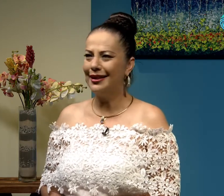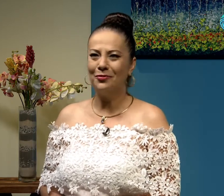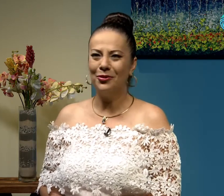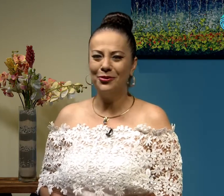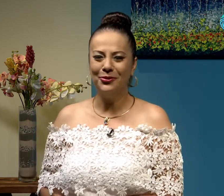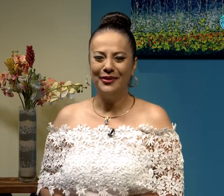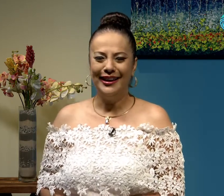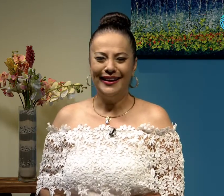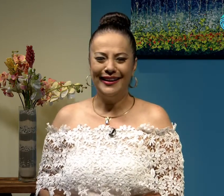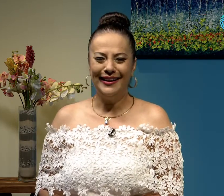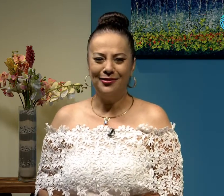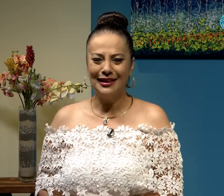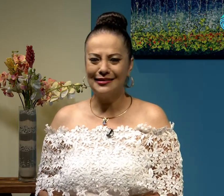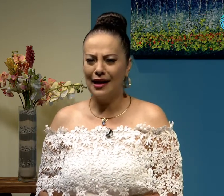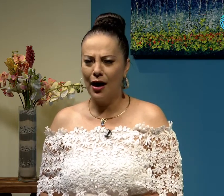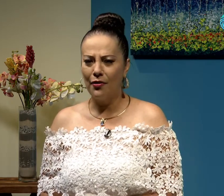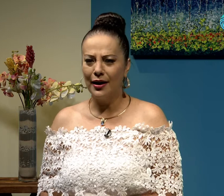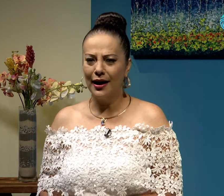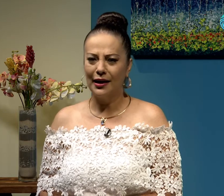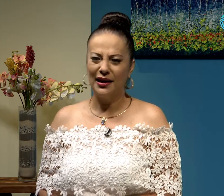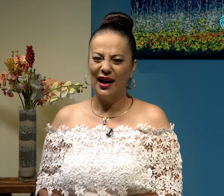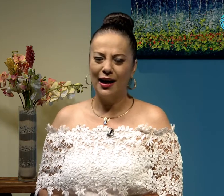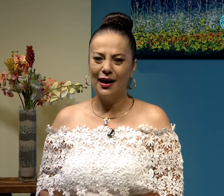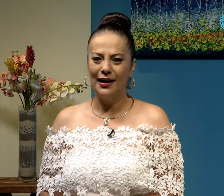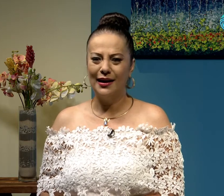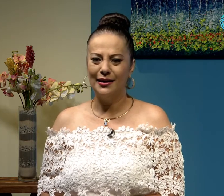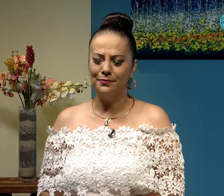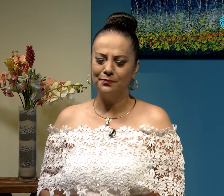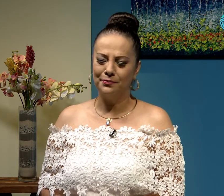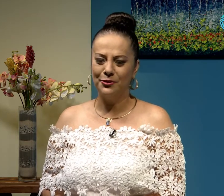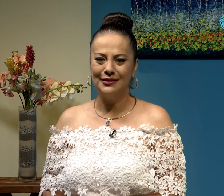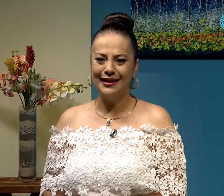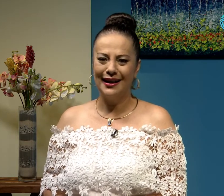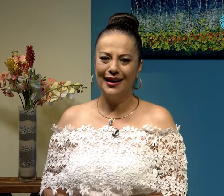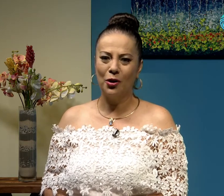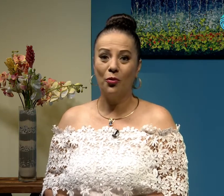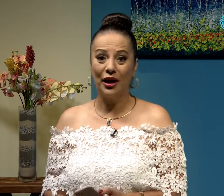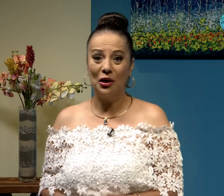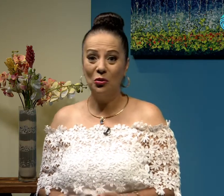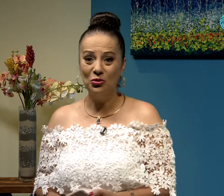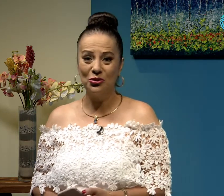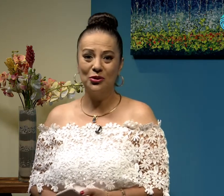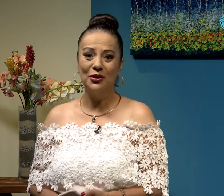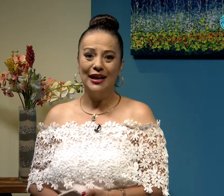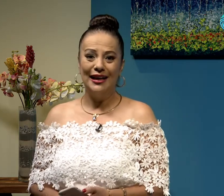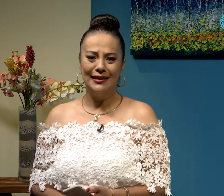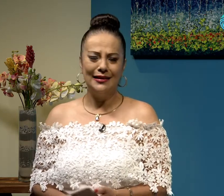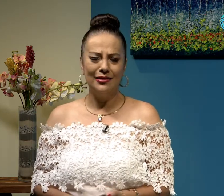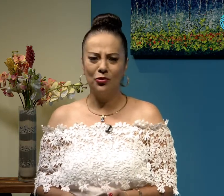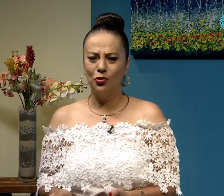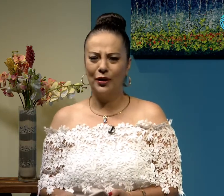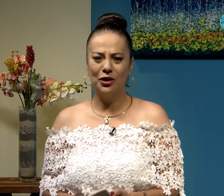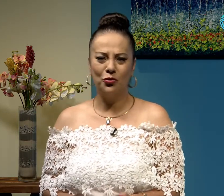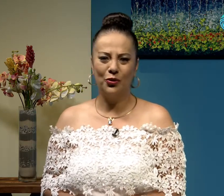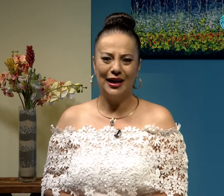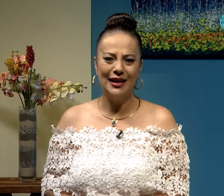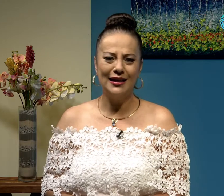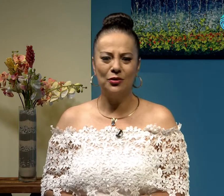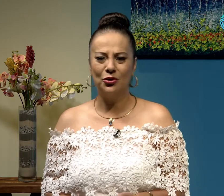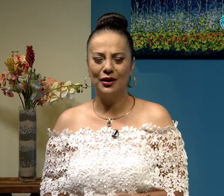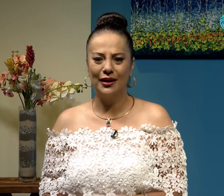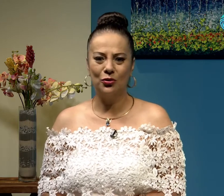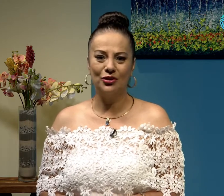ver, de pronto una sábana que ya no está como que en uso, se le hicieron unos huequillos por